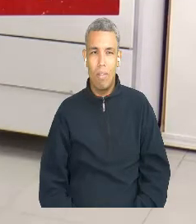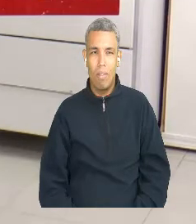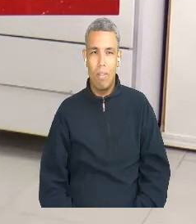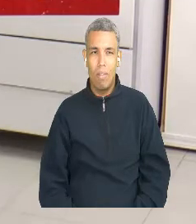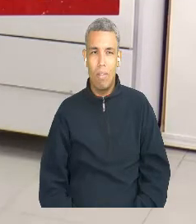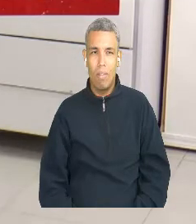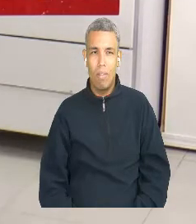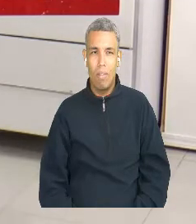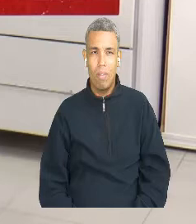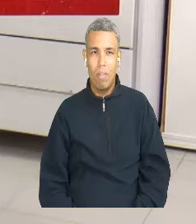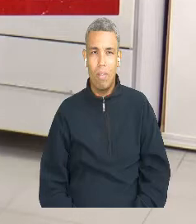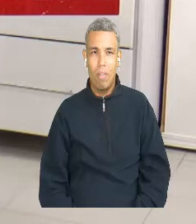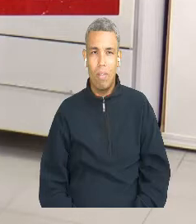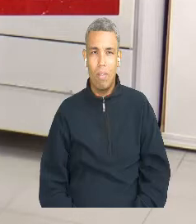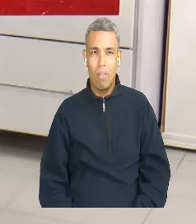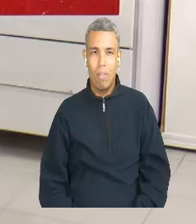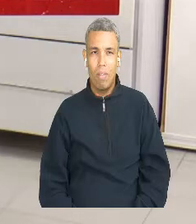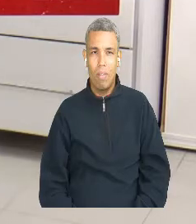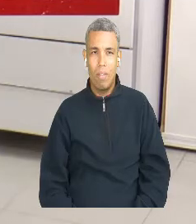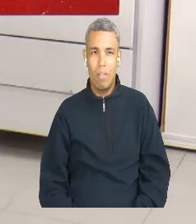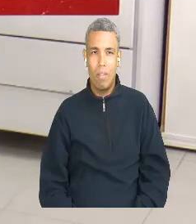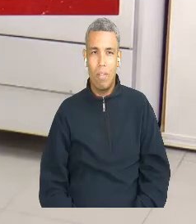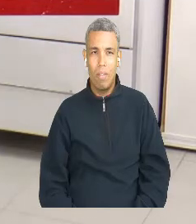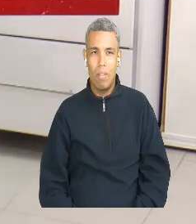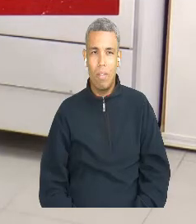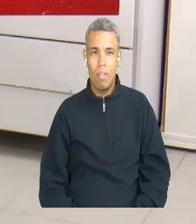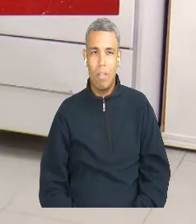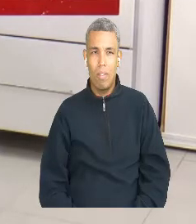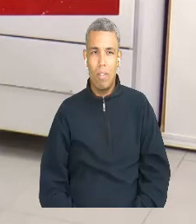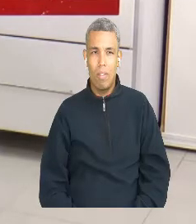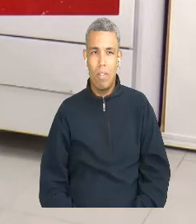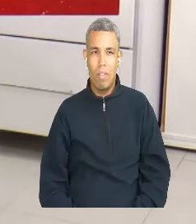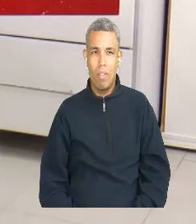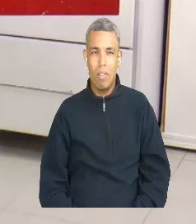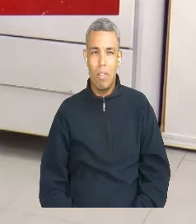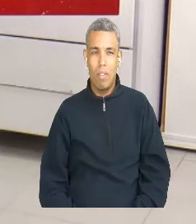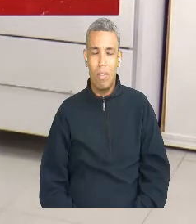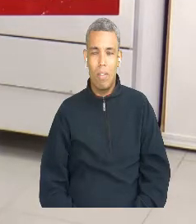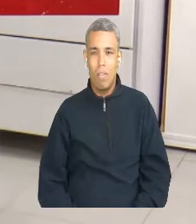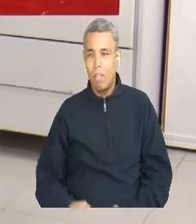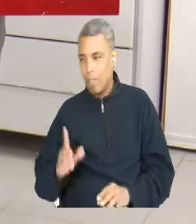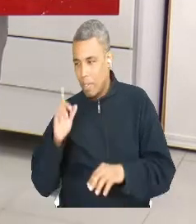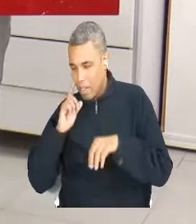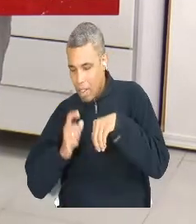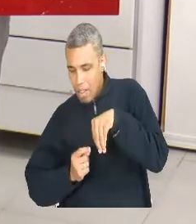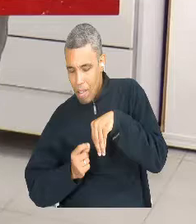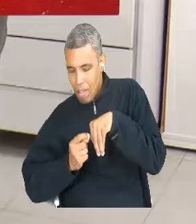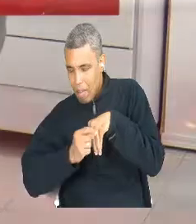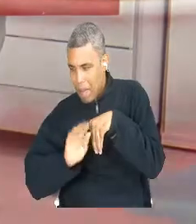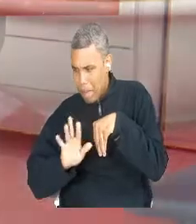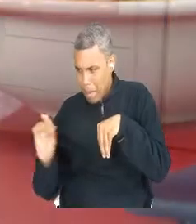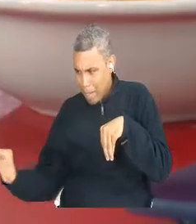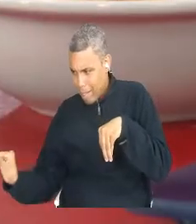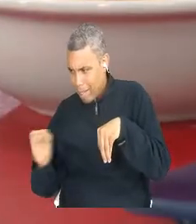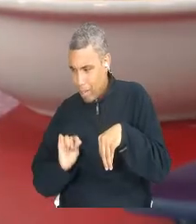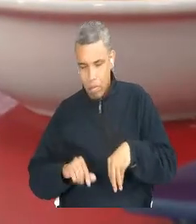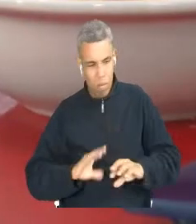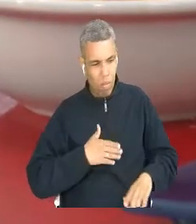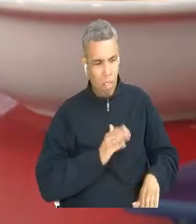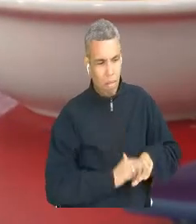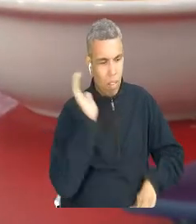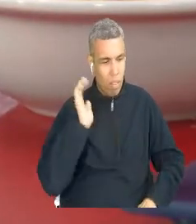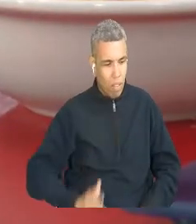Vamos a ver cómo me queda. Permítame, yo le voy a robar una fresita de acá. Señor, si usted ya tiene lo suyo, ¿para qué me va a venir a robar acá lo mismo? Para que me dé color.